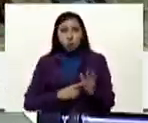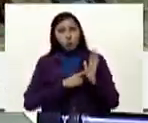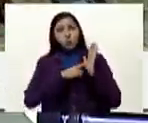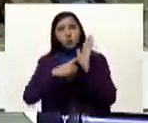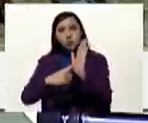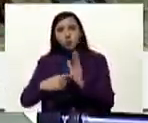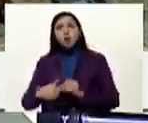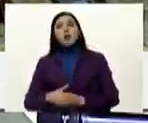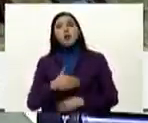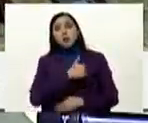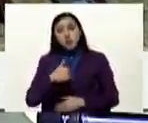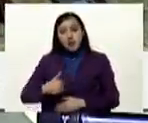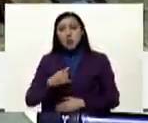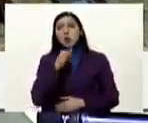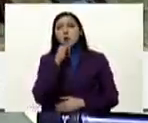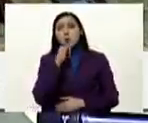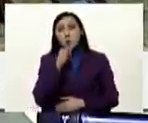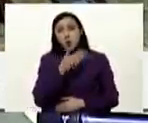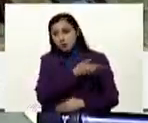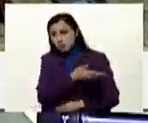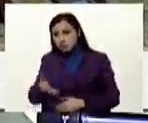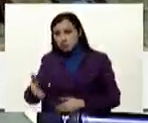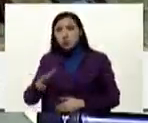Quiero hablarle a todos y todas porque